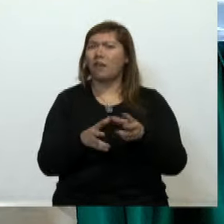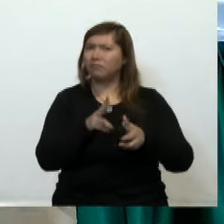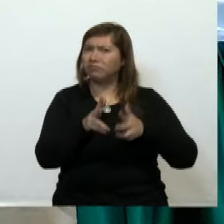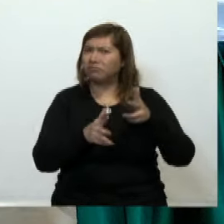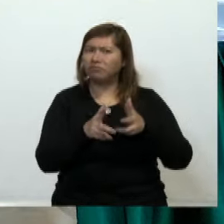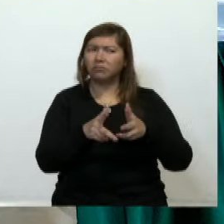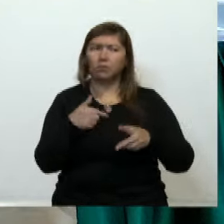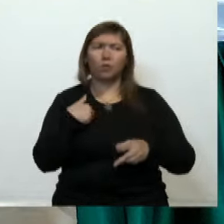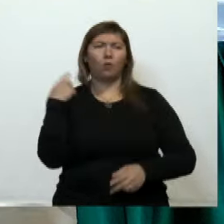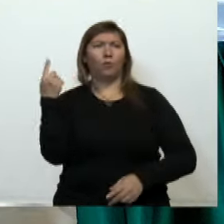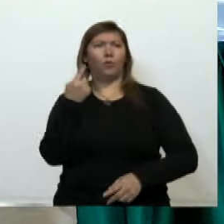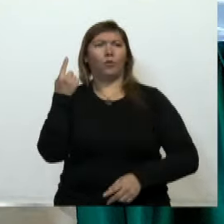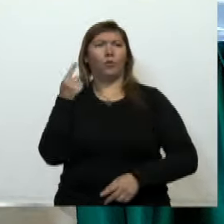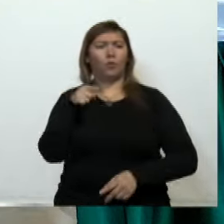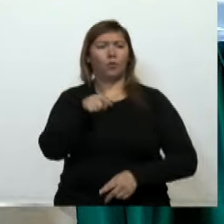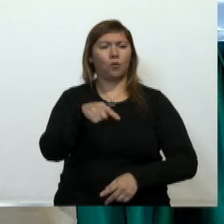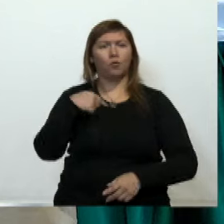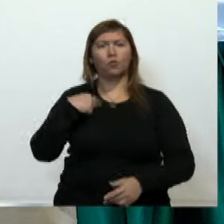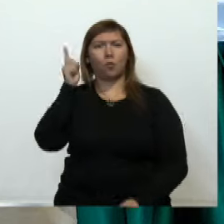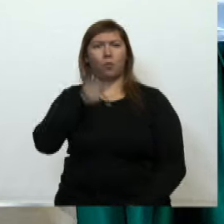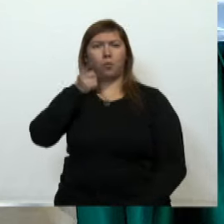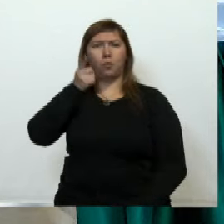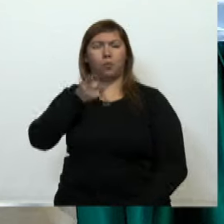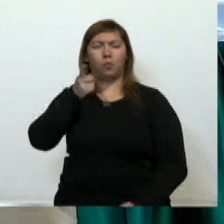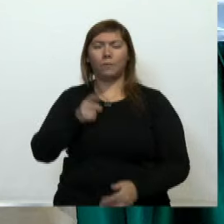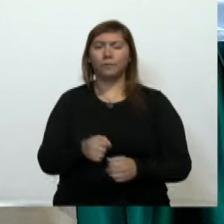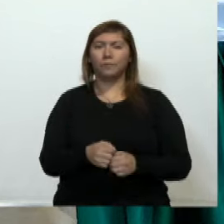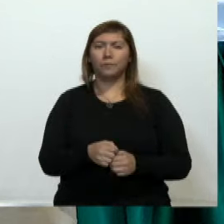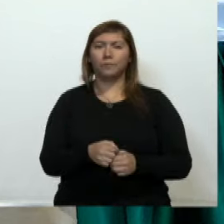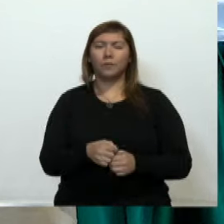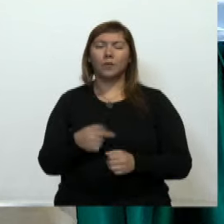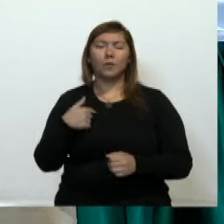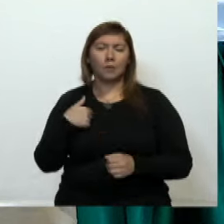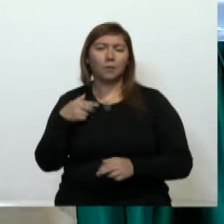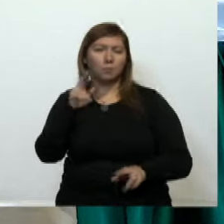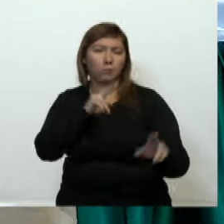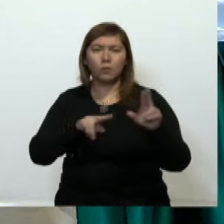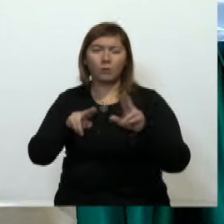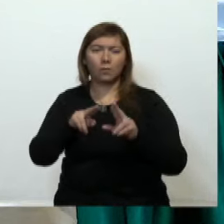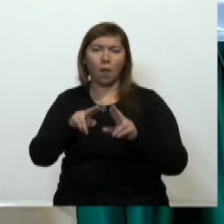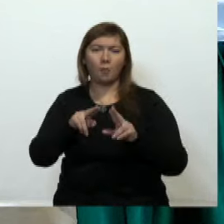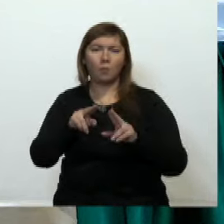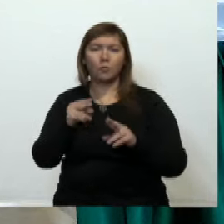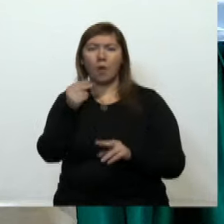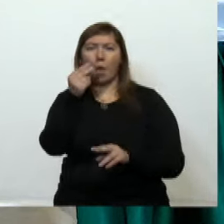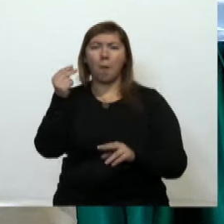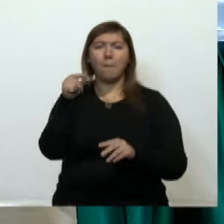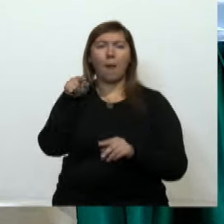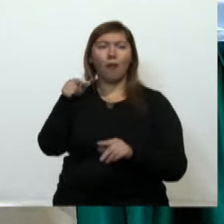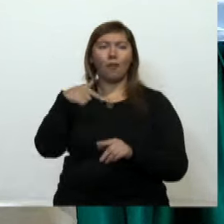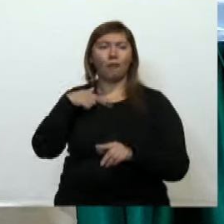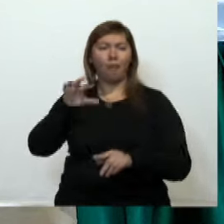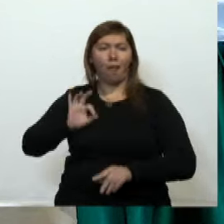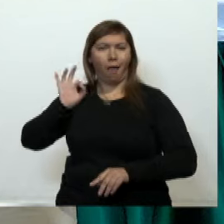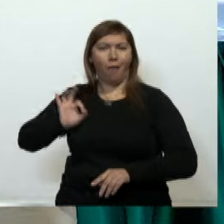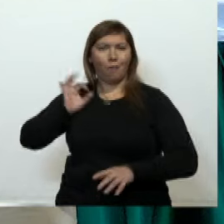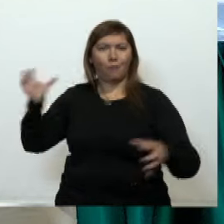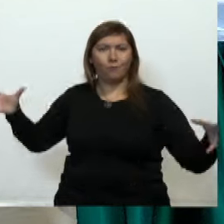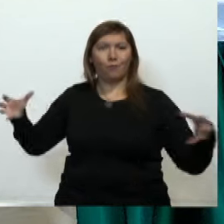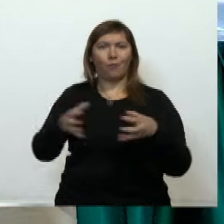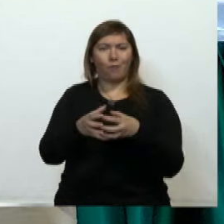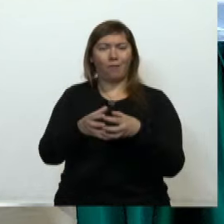esto, por ser el que manda aquello, y pretendemos hacer valer nuestros años en la comunidad para decir, acá el que